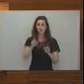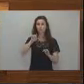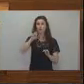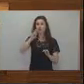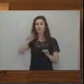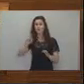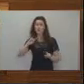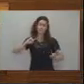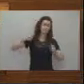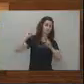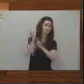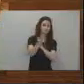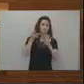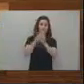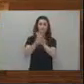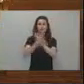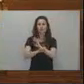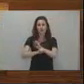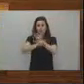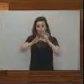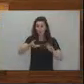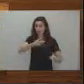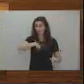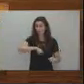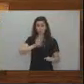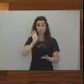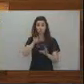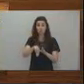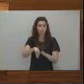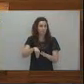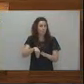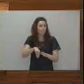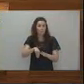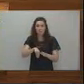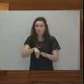porque el señor Ripa explicó claramente que nosotros no tenemos nada que ver.